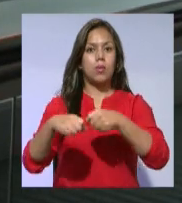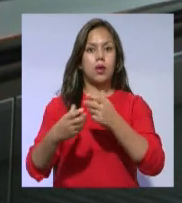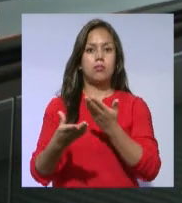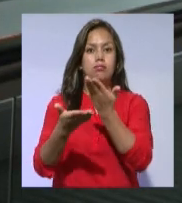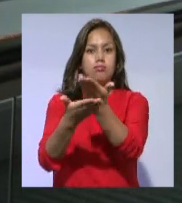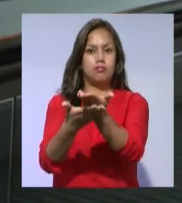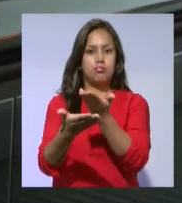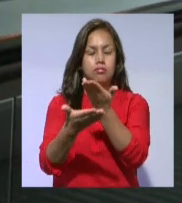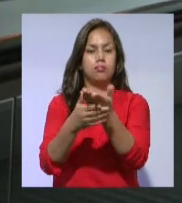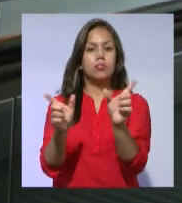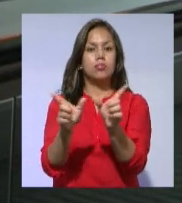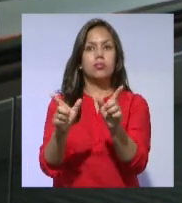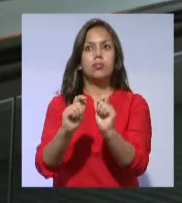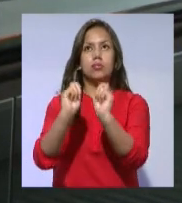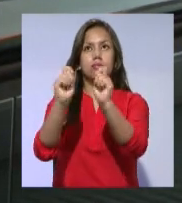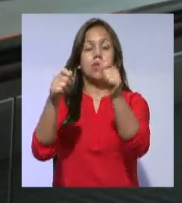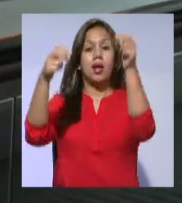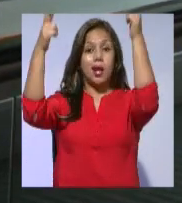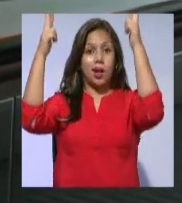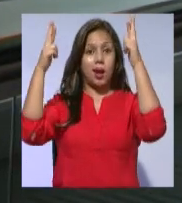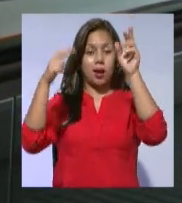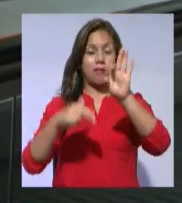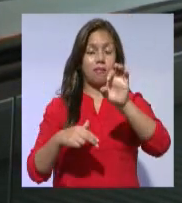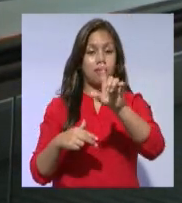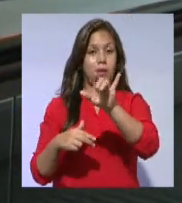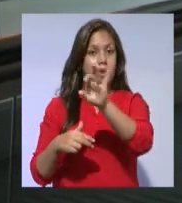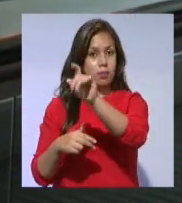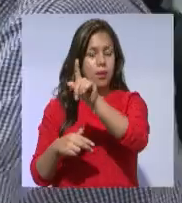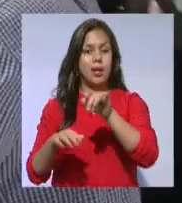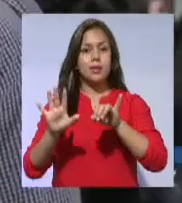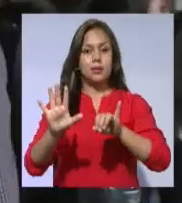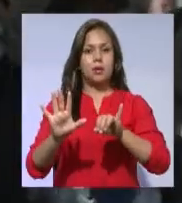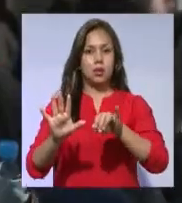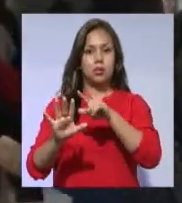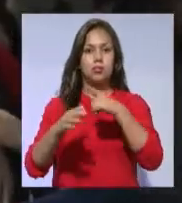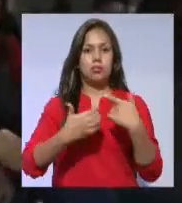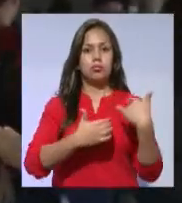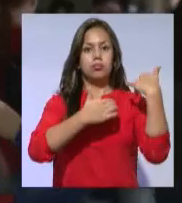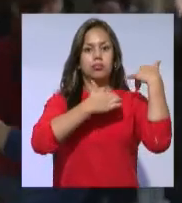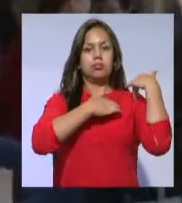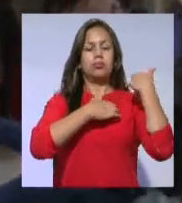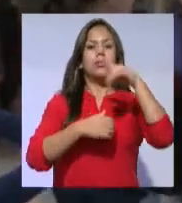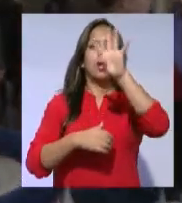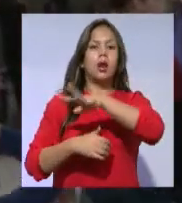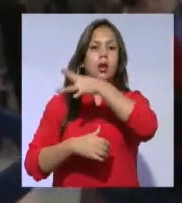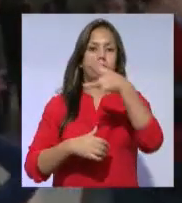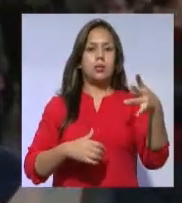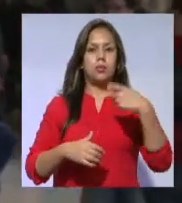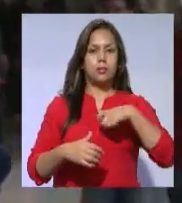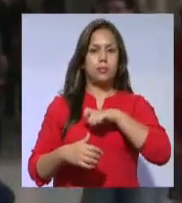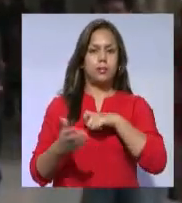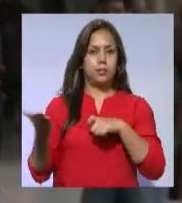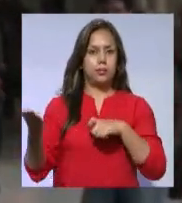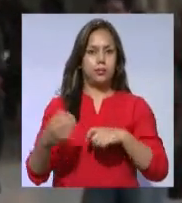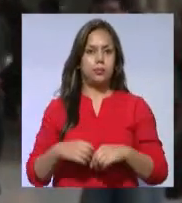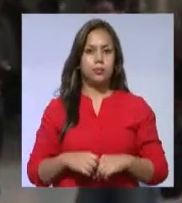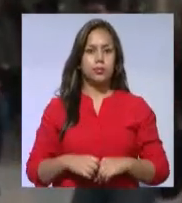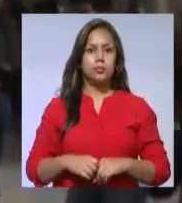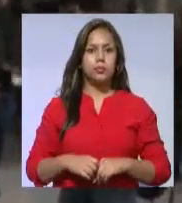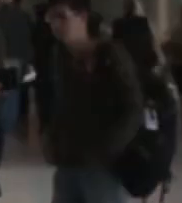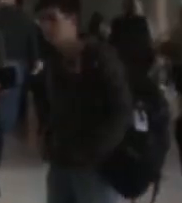cartas credenciales ante el rey felipe sexto y asuma formalmente el cargo ante el reino unido- de españa' riccardo nuevo tml